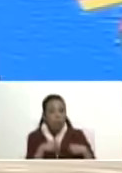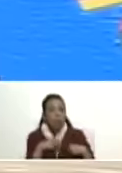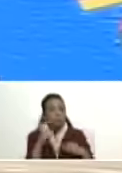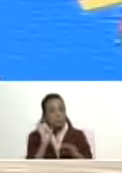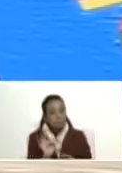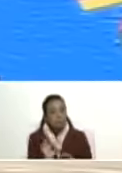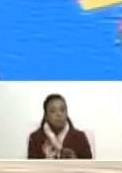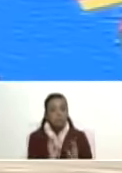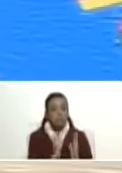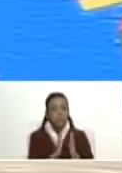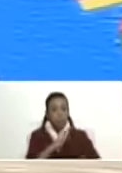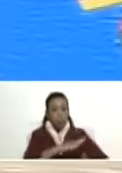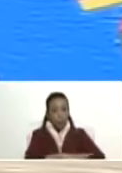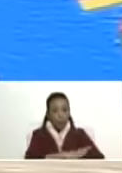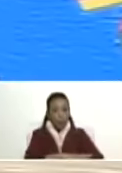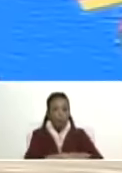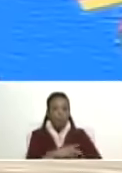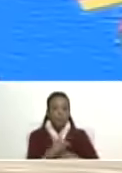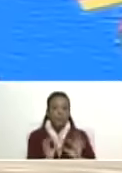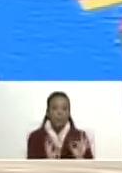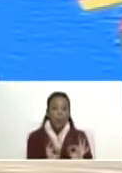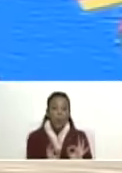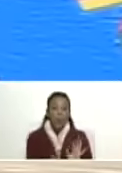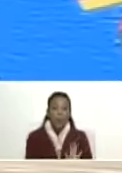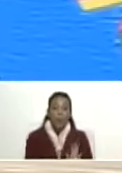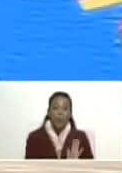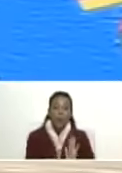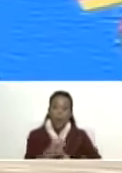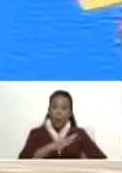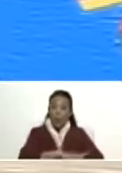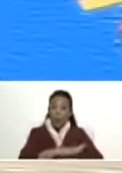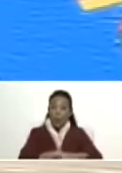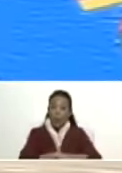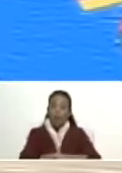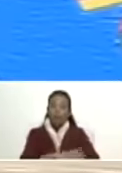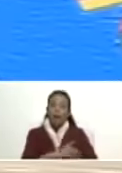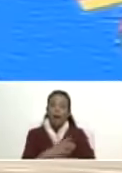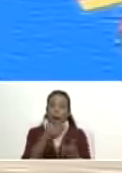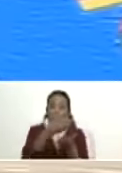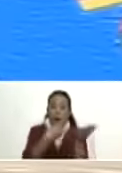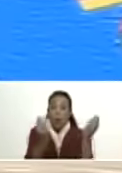fue, un elemento clave. El Acuerdo de Ginebra